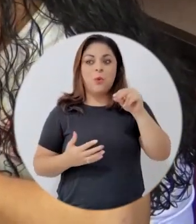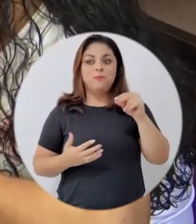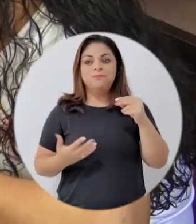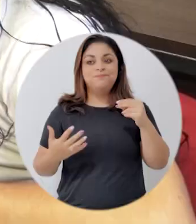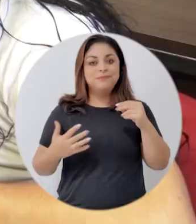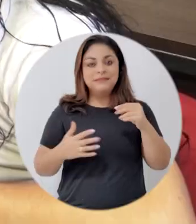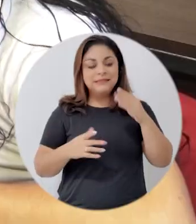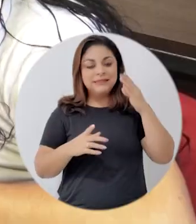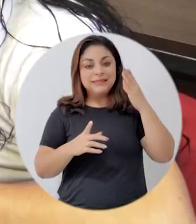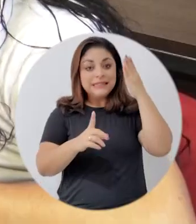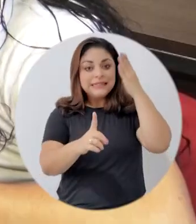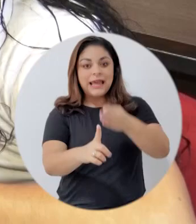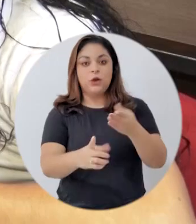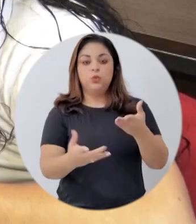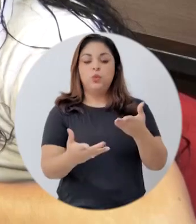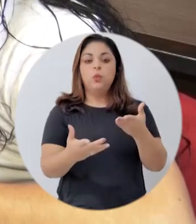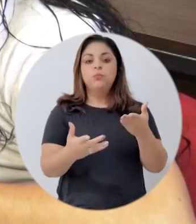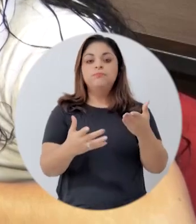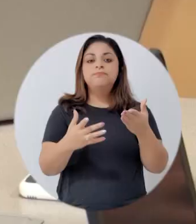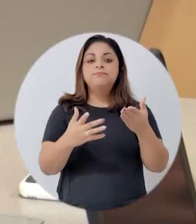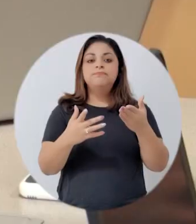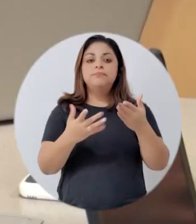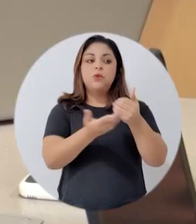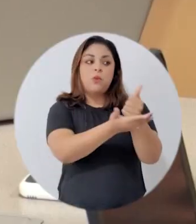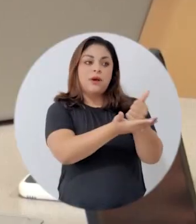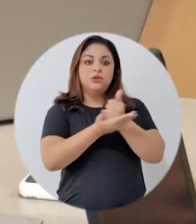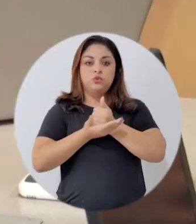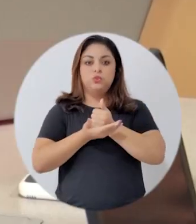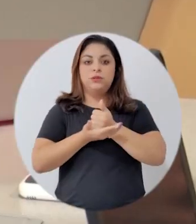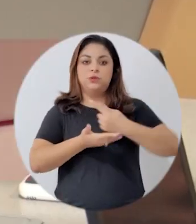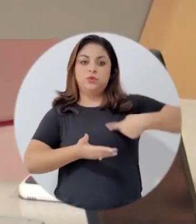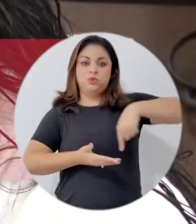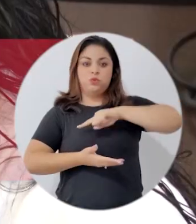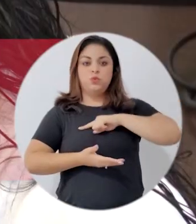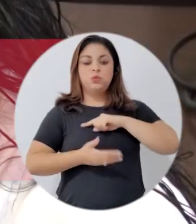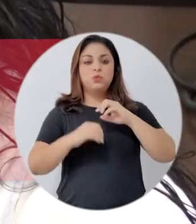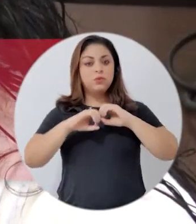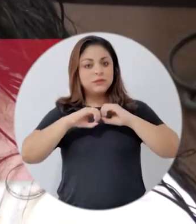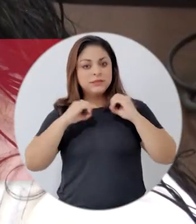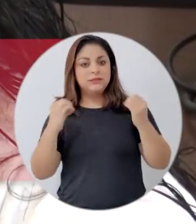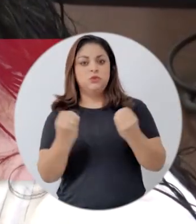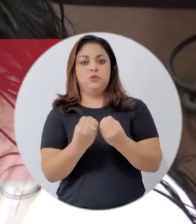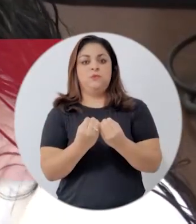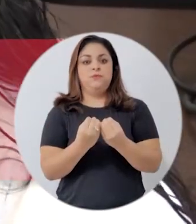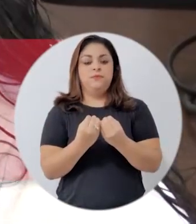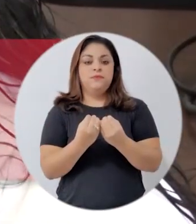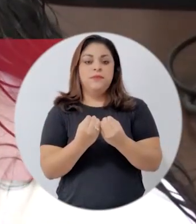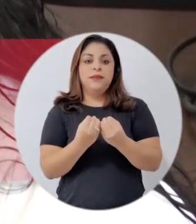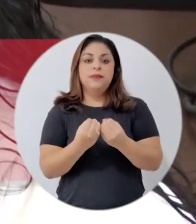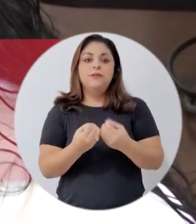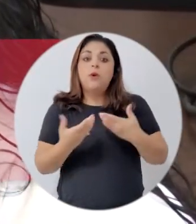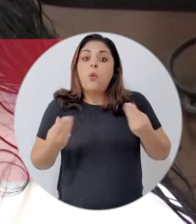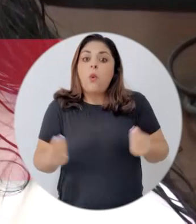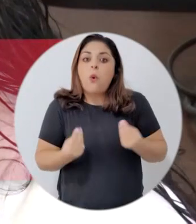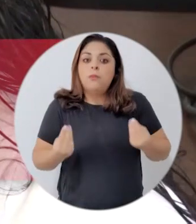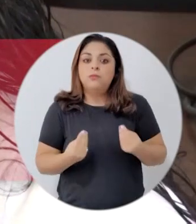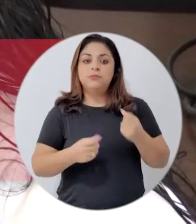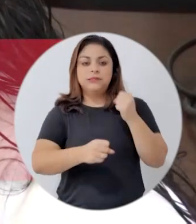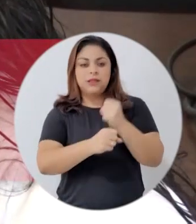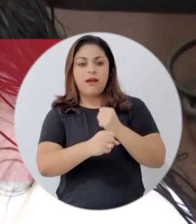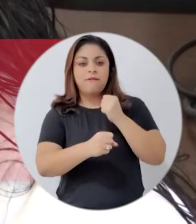que sí nos permiten a las organizaciones tomar decisiones en cómo hacer las cosas mejor dentro de un